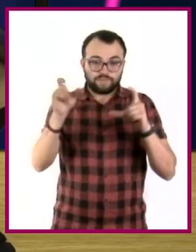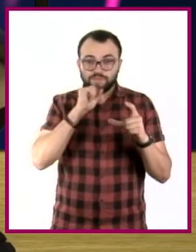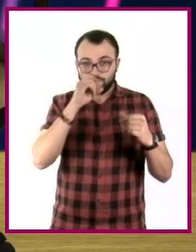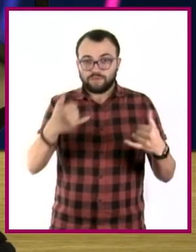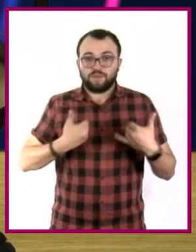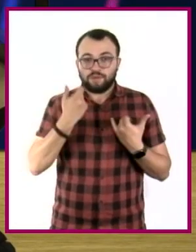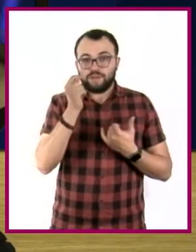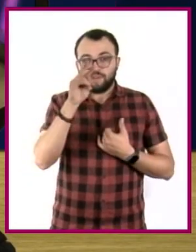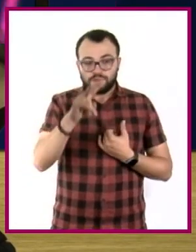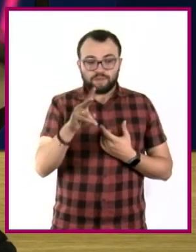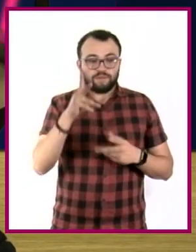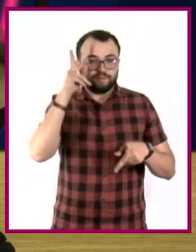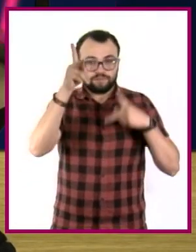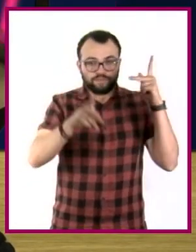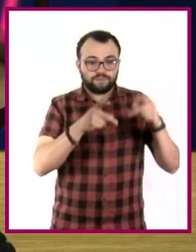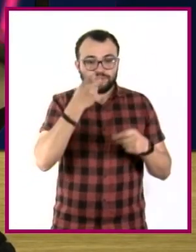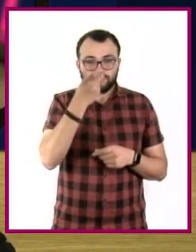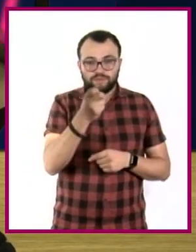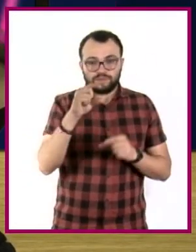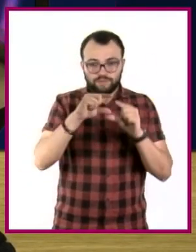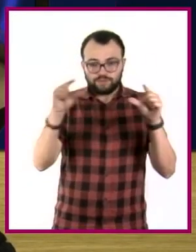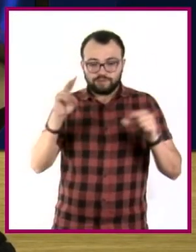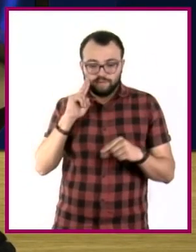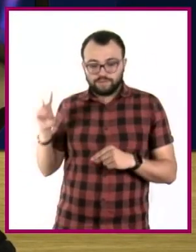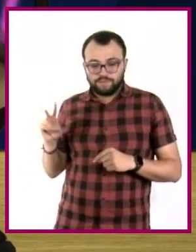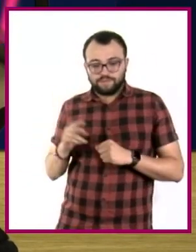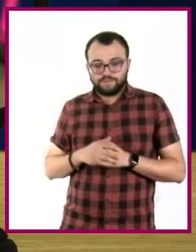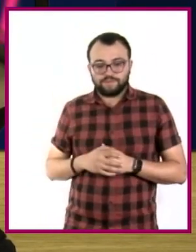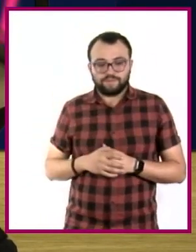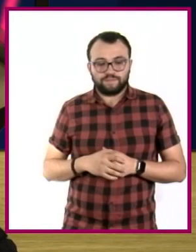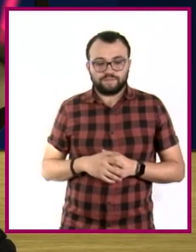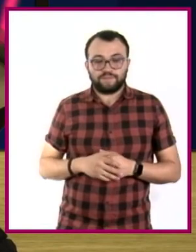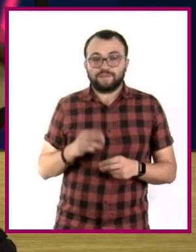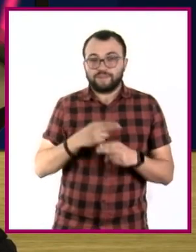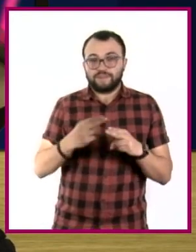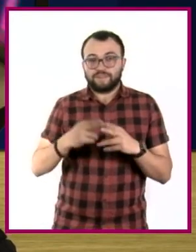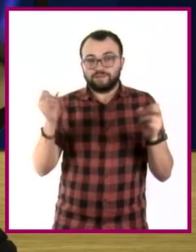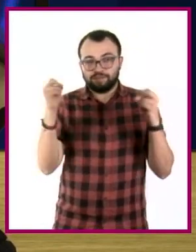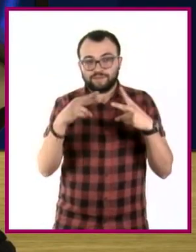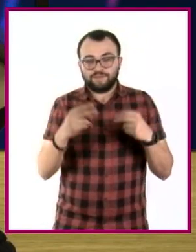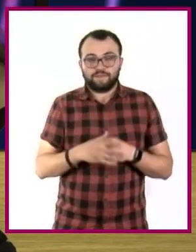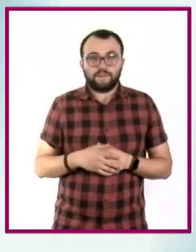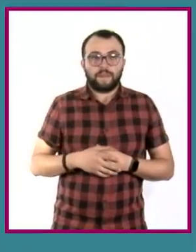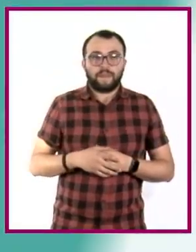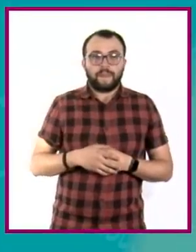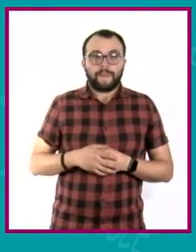en TV, visiten esta página. ¡Hasta pronto!